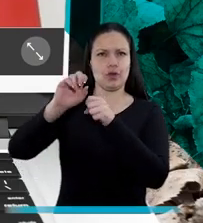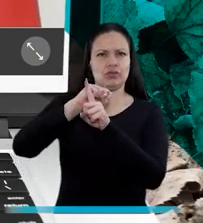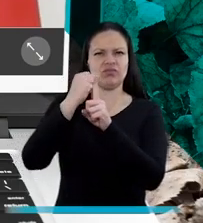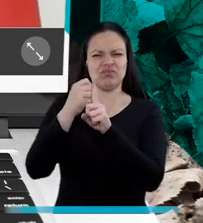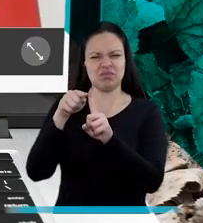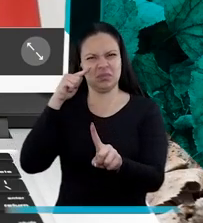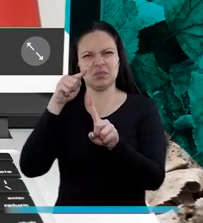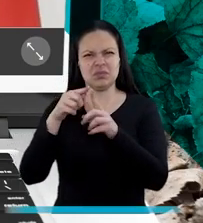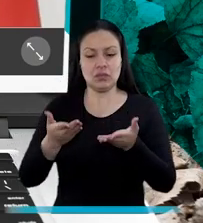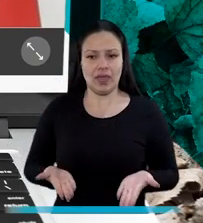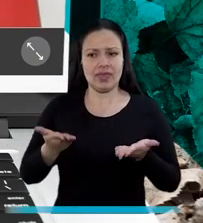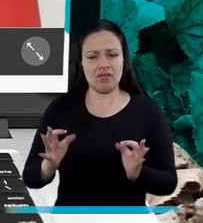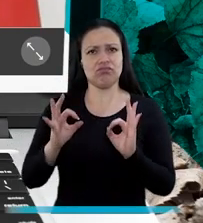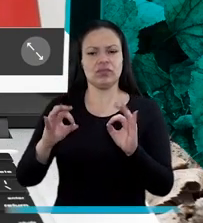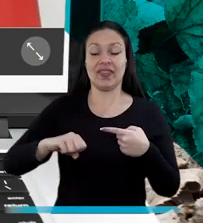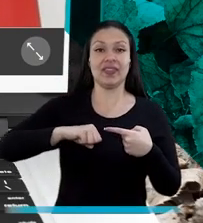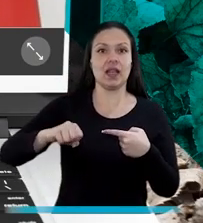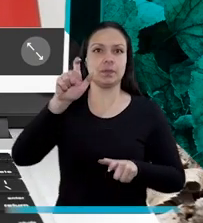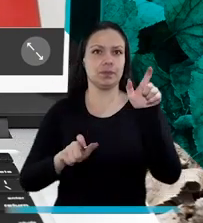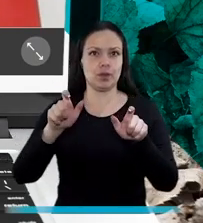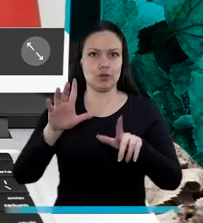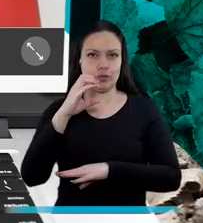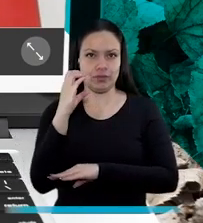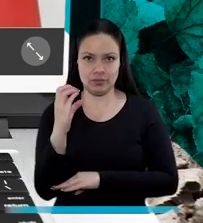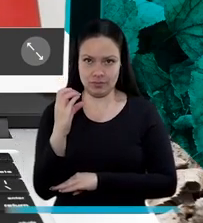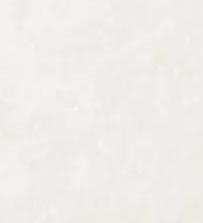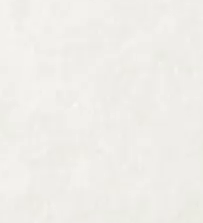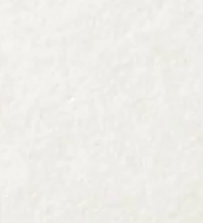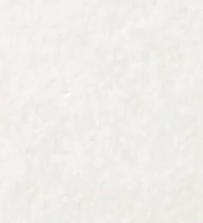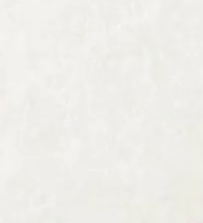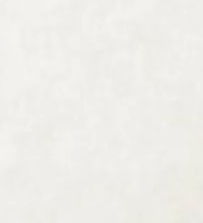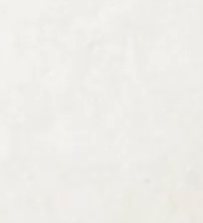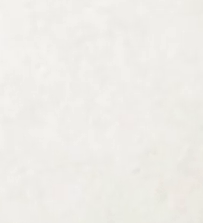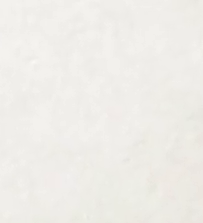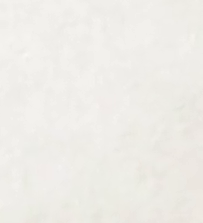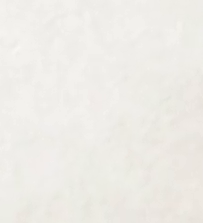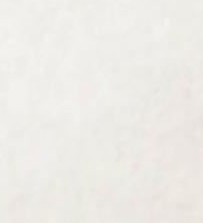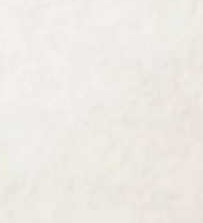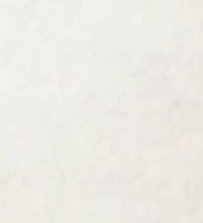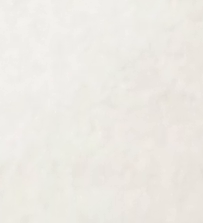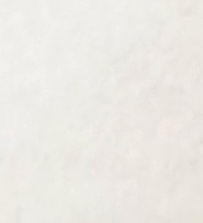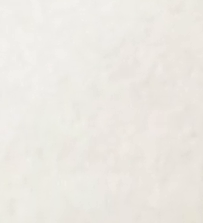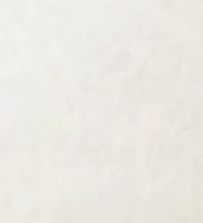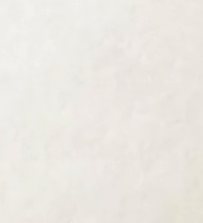La protección social busca la garantía integral de los derechos de los ciudadanos.